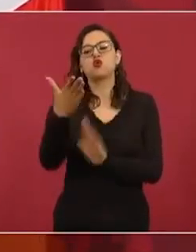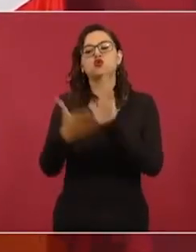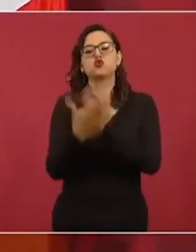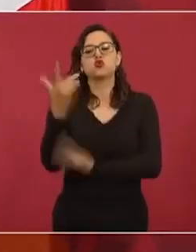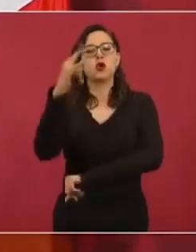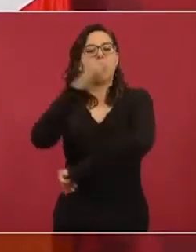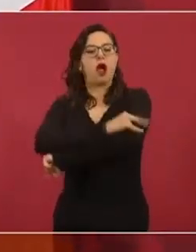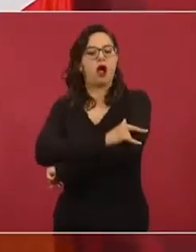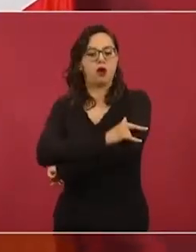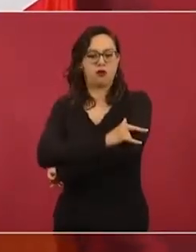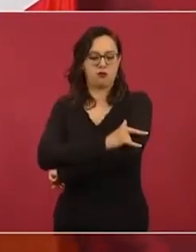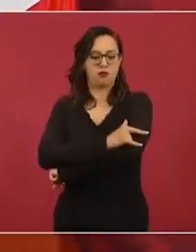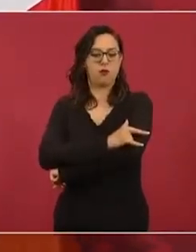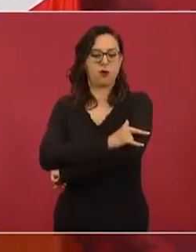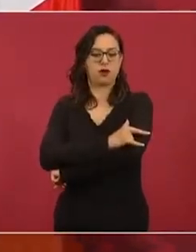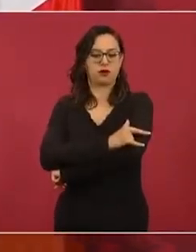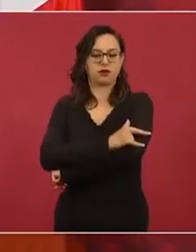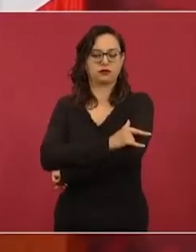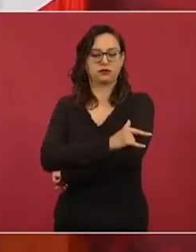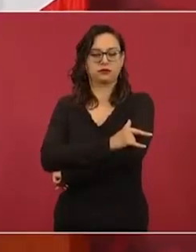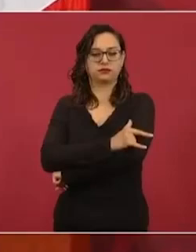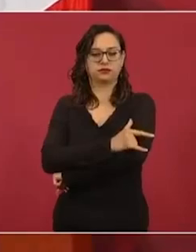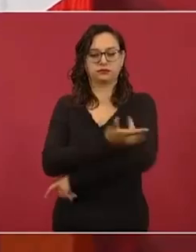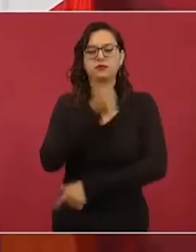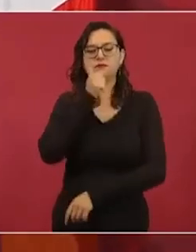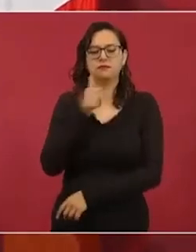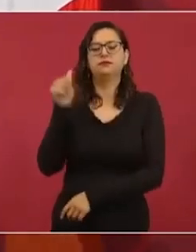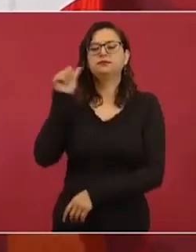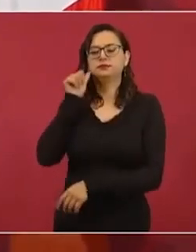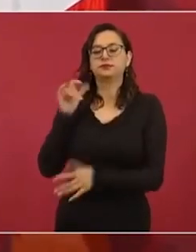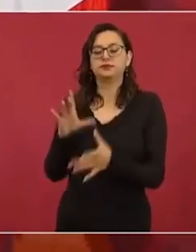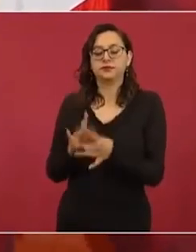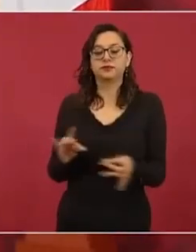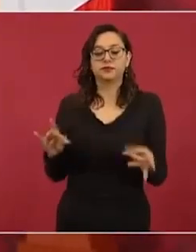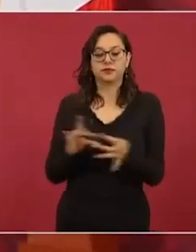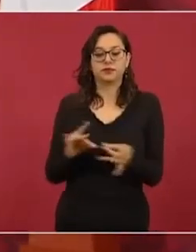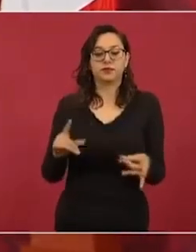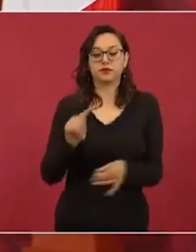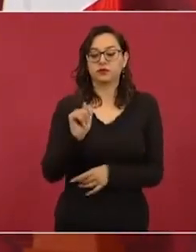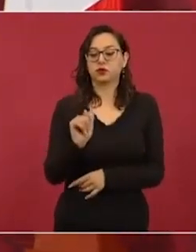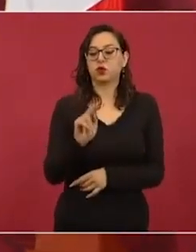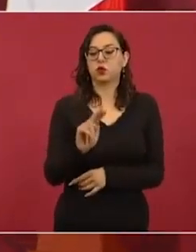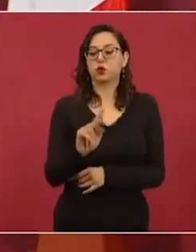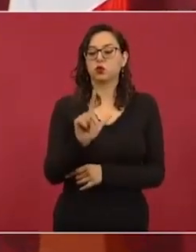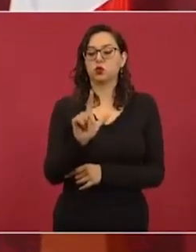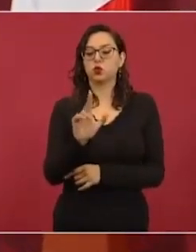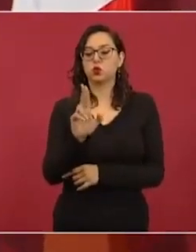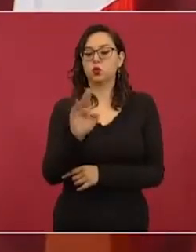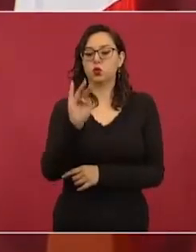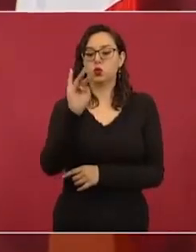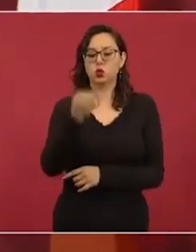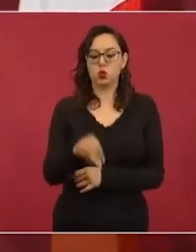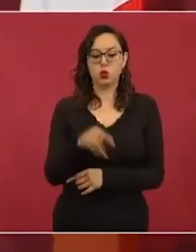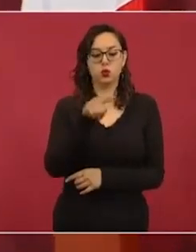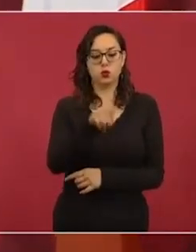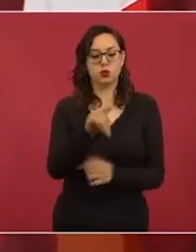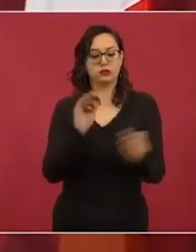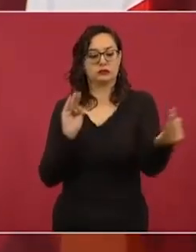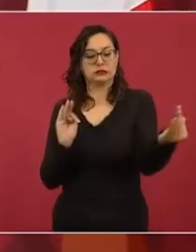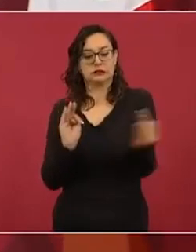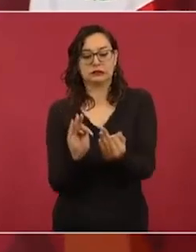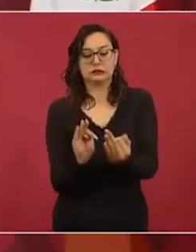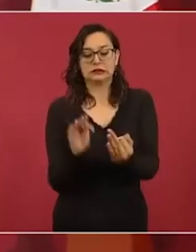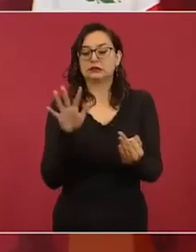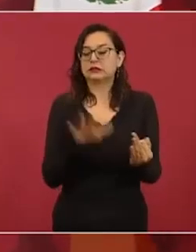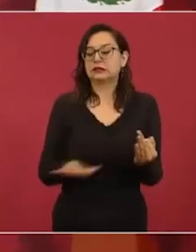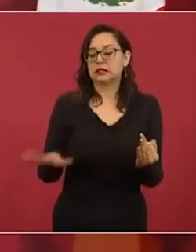que el ejido más cercano a Tulum, que pertenece al municipio de